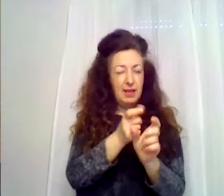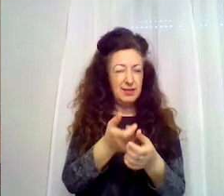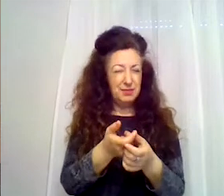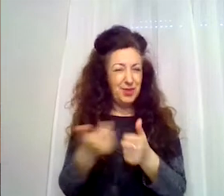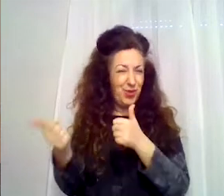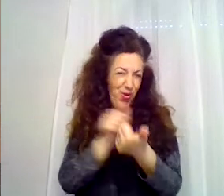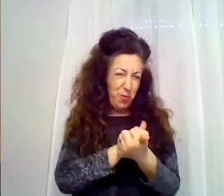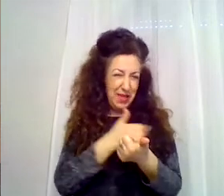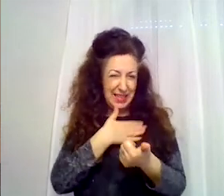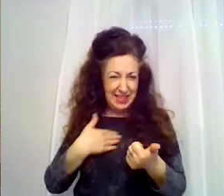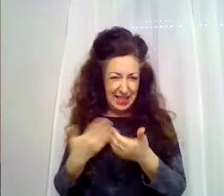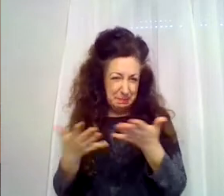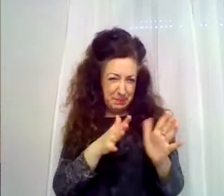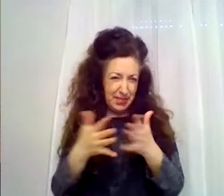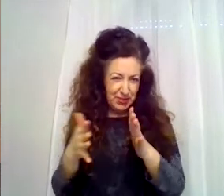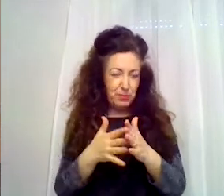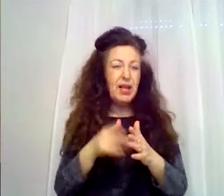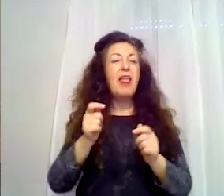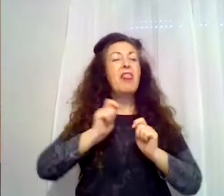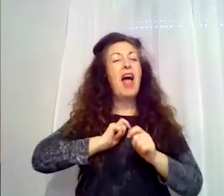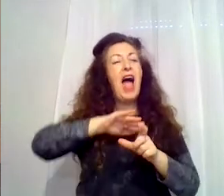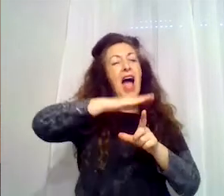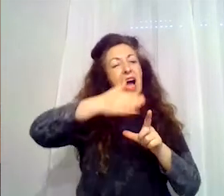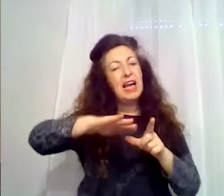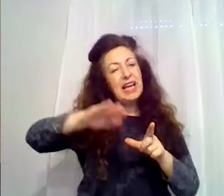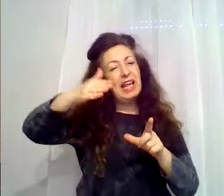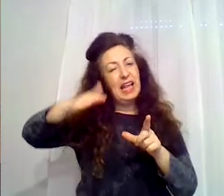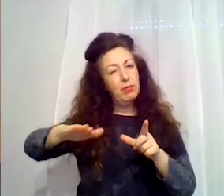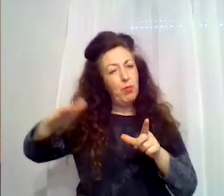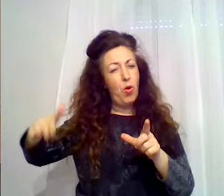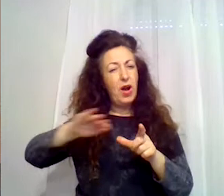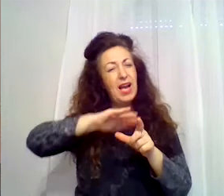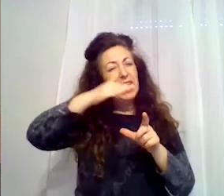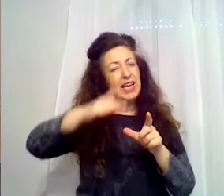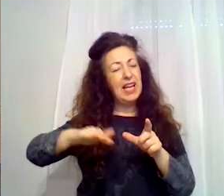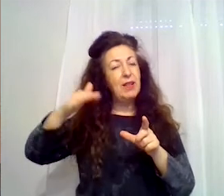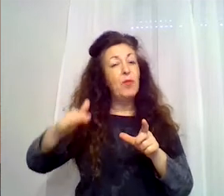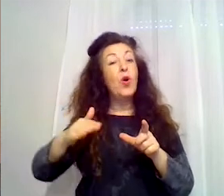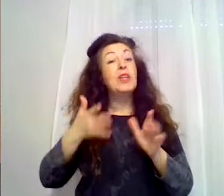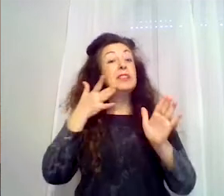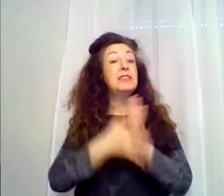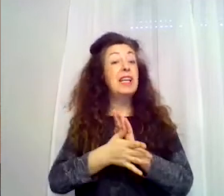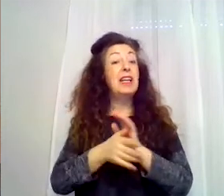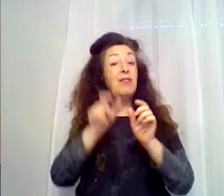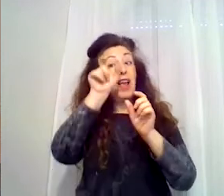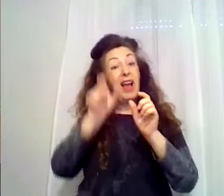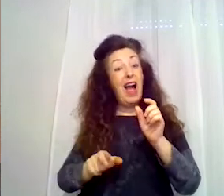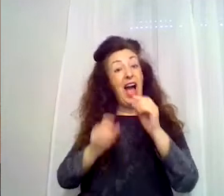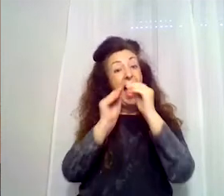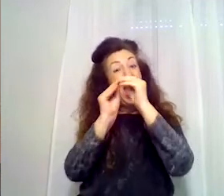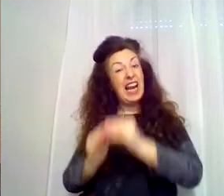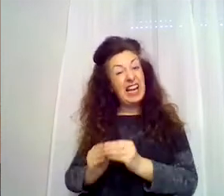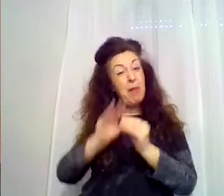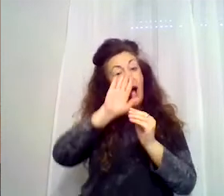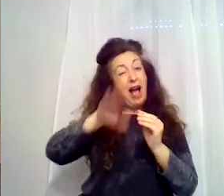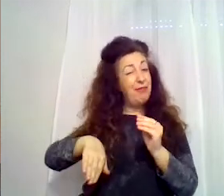sonoridad acentual. Sin embargo, no era esa la forma en que lo oía el lector